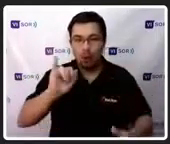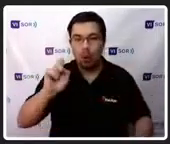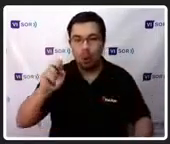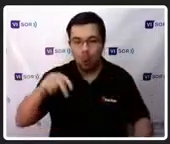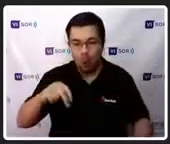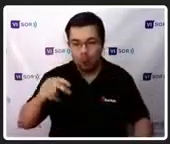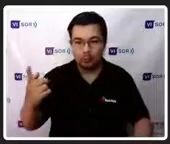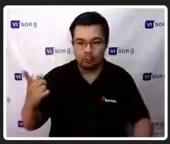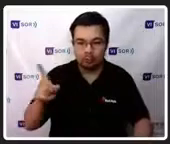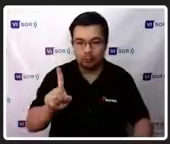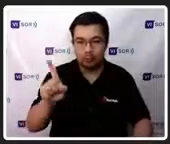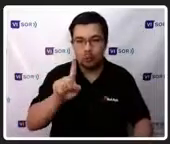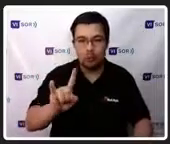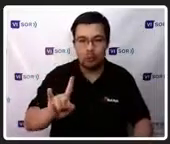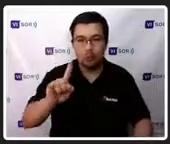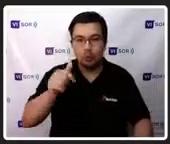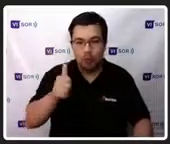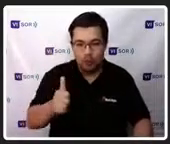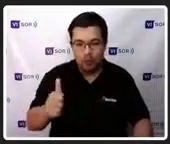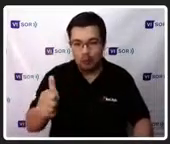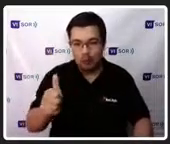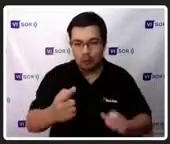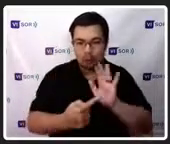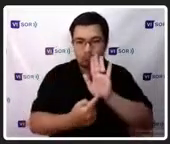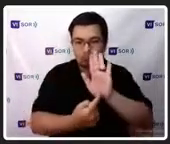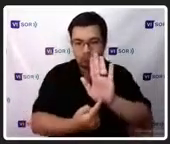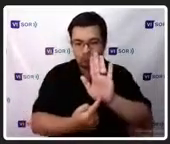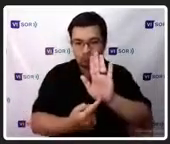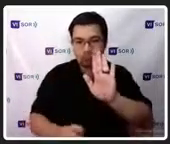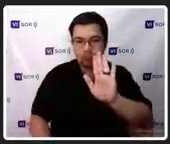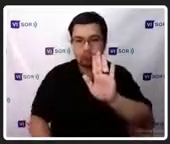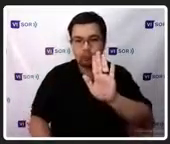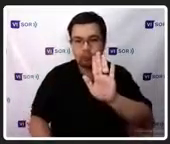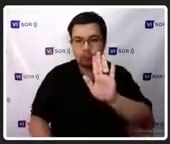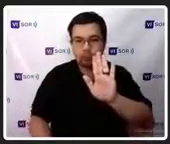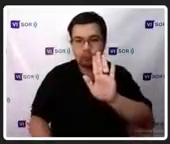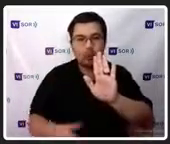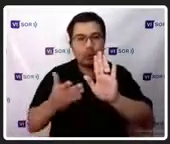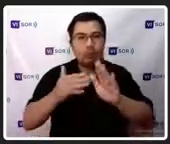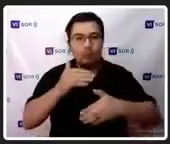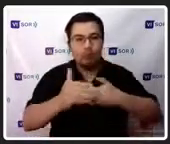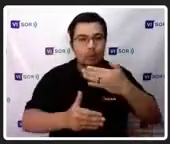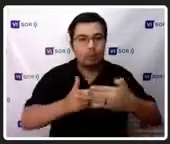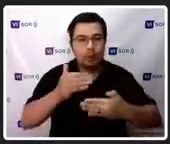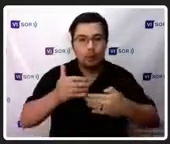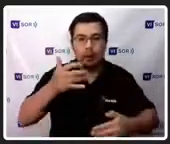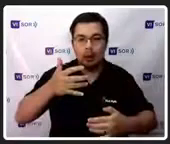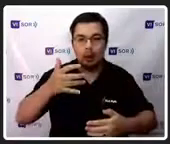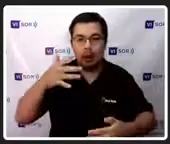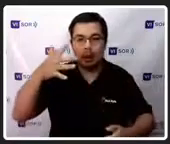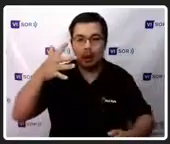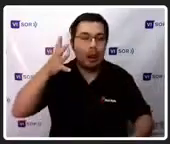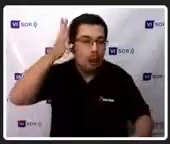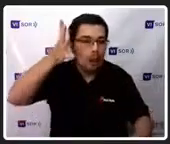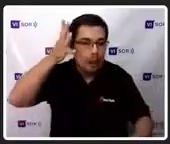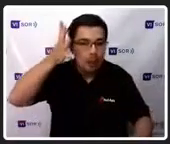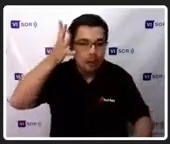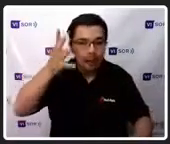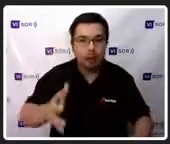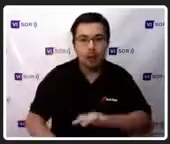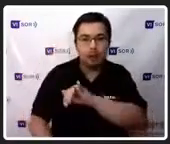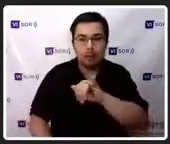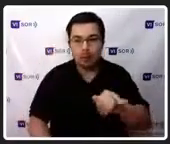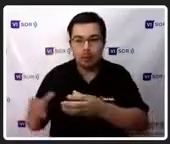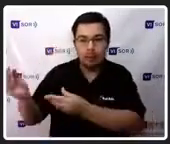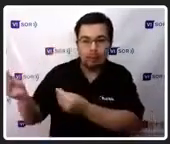presento y con el cual vamos a avanzar durante esta charla para posteriormente darle después una bienvenida a Fernando Salazar, un